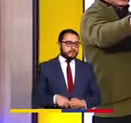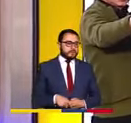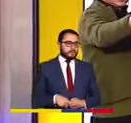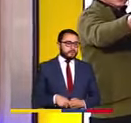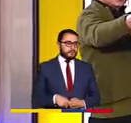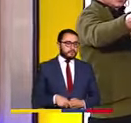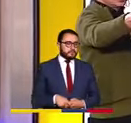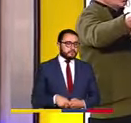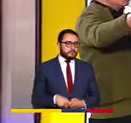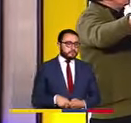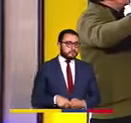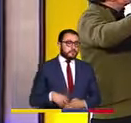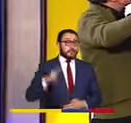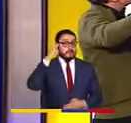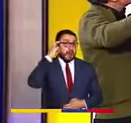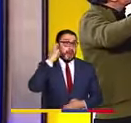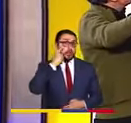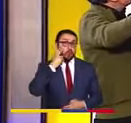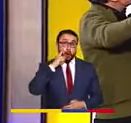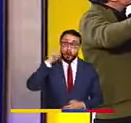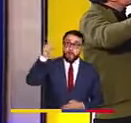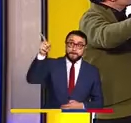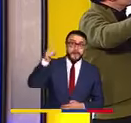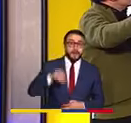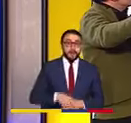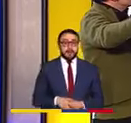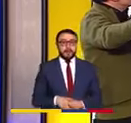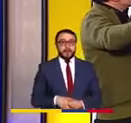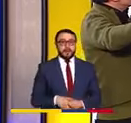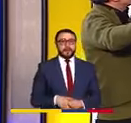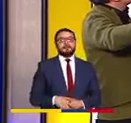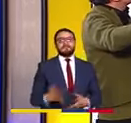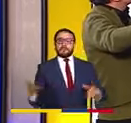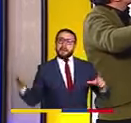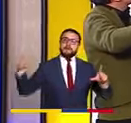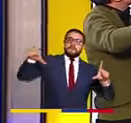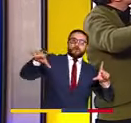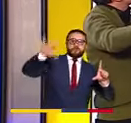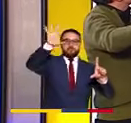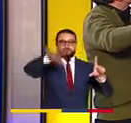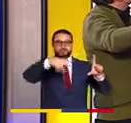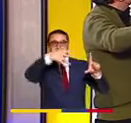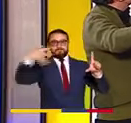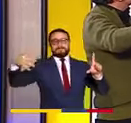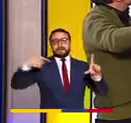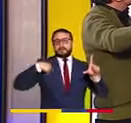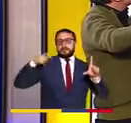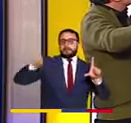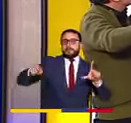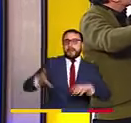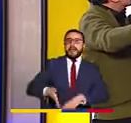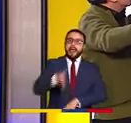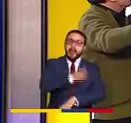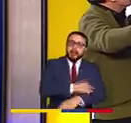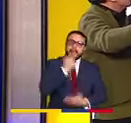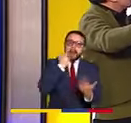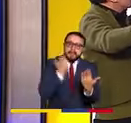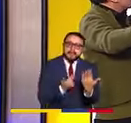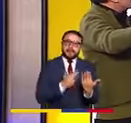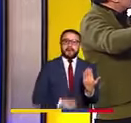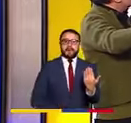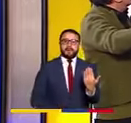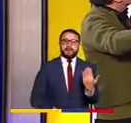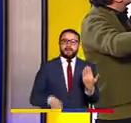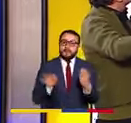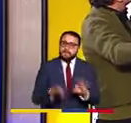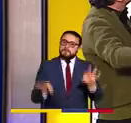Esta es la semana, pero esta es el Chocó, mijo. Por eso no pusieron el cuadro, toca hacer una revisión siempre antes, porque era lo clave